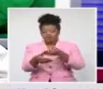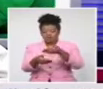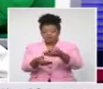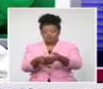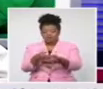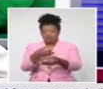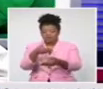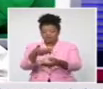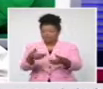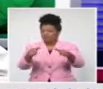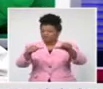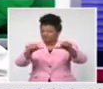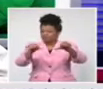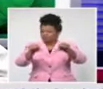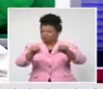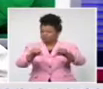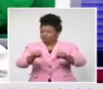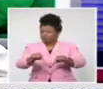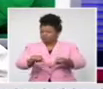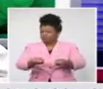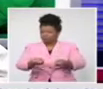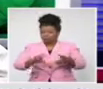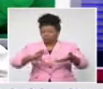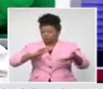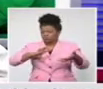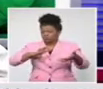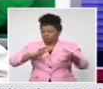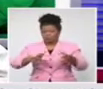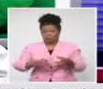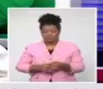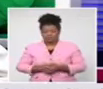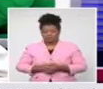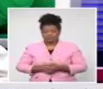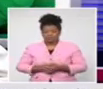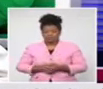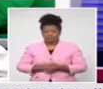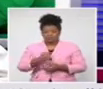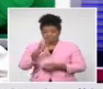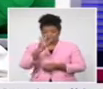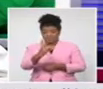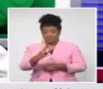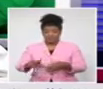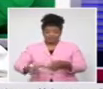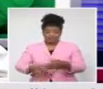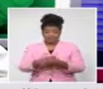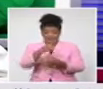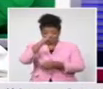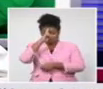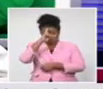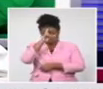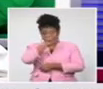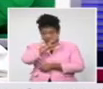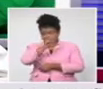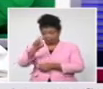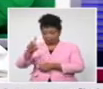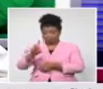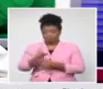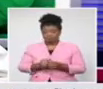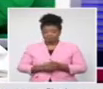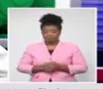vista de las complicaciones que presentó. Después de 3 días ingresados, 2 de ellos en terapia intensiva,